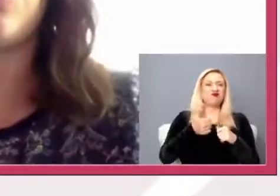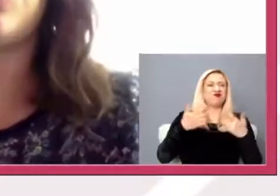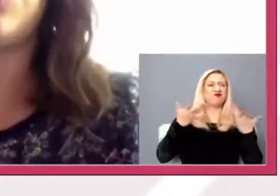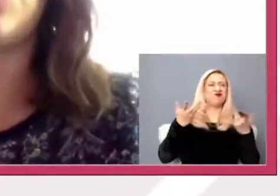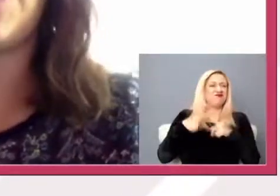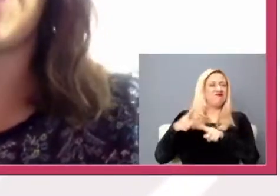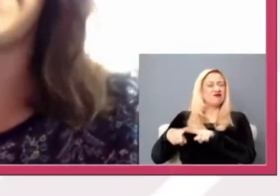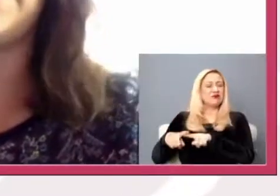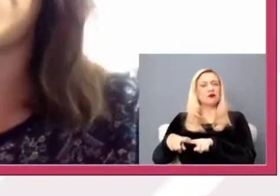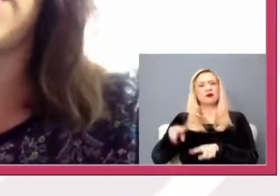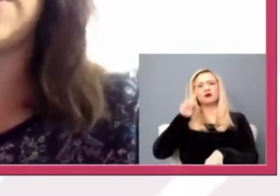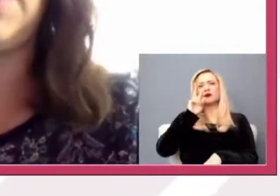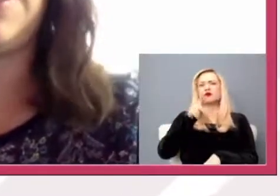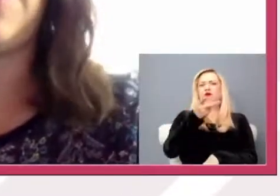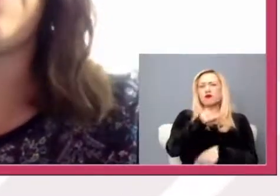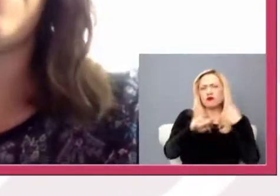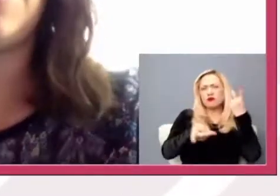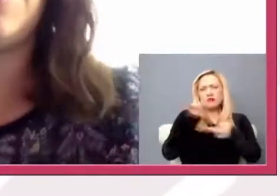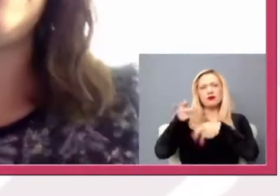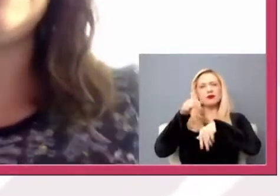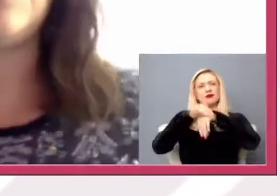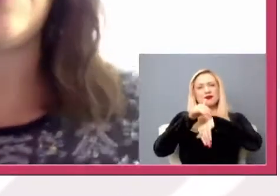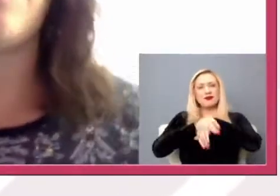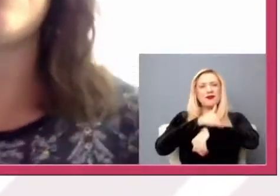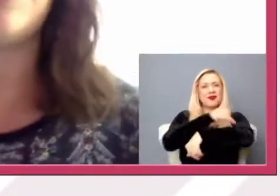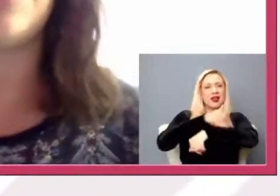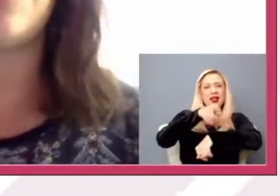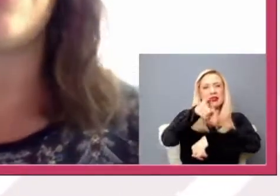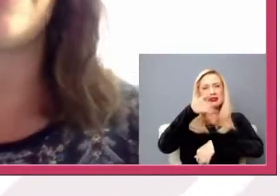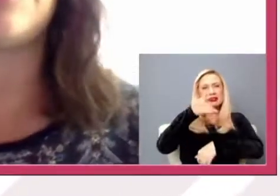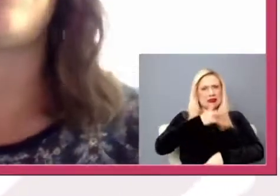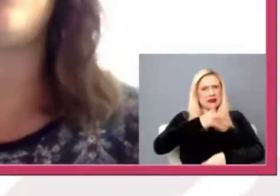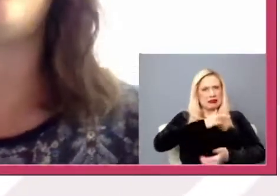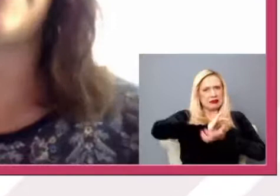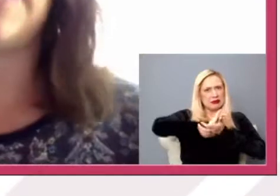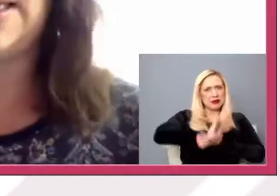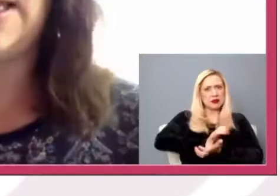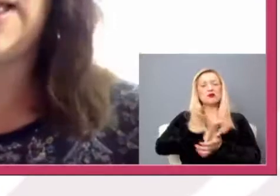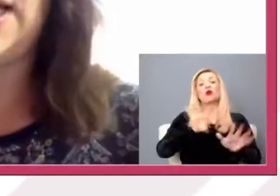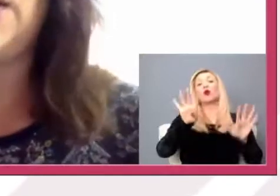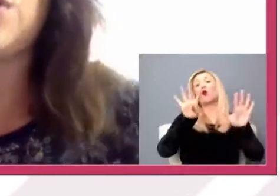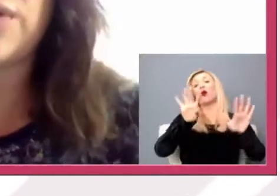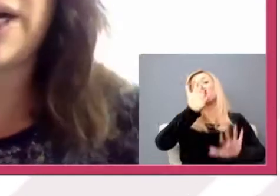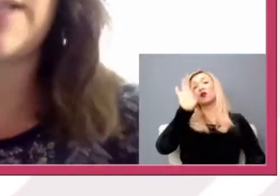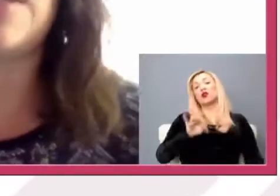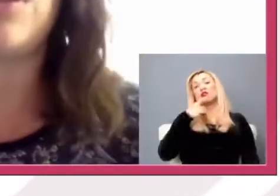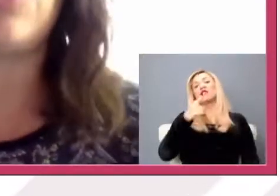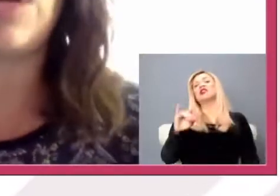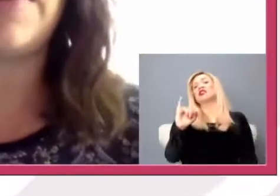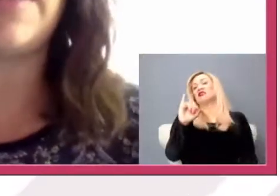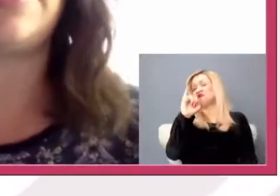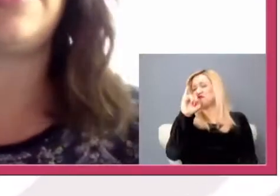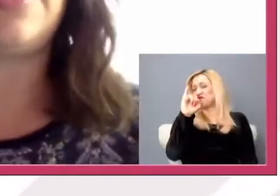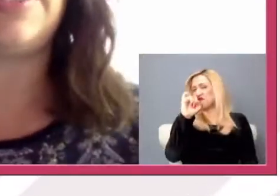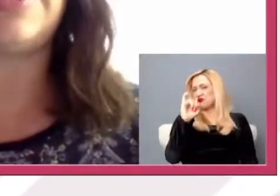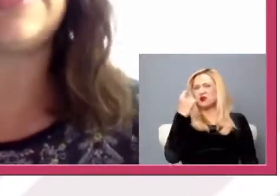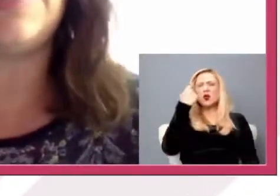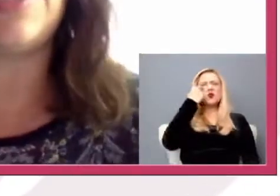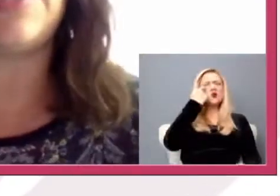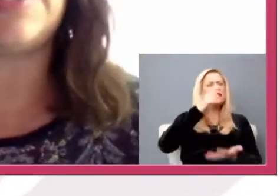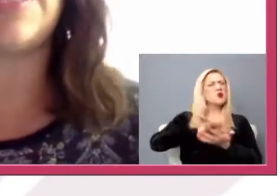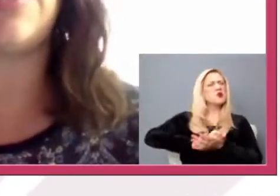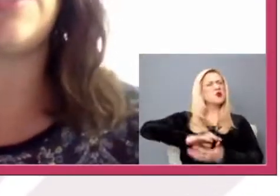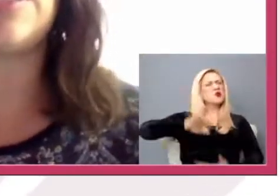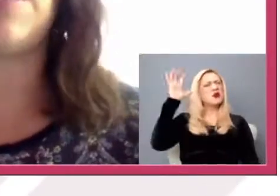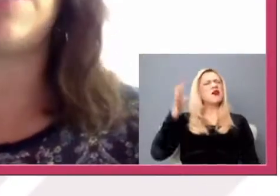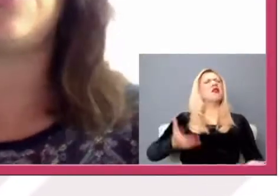o conocido, había sido discriminado, el 19% respondió que sí. Y los lugares donde usualmente recibieron